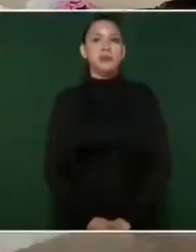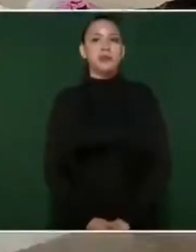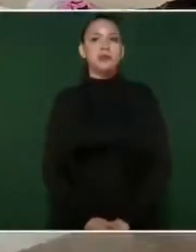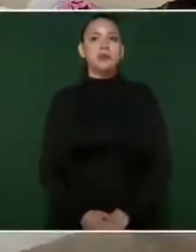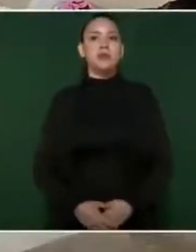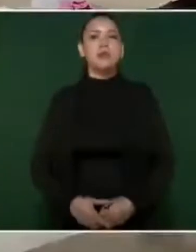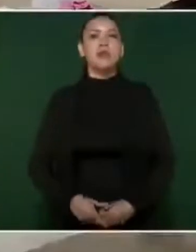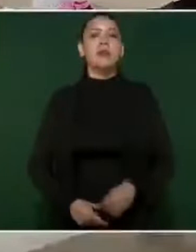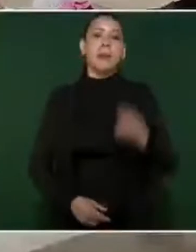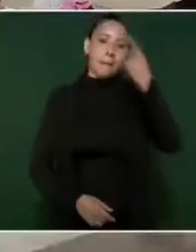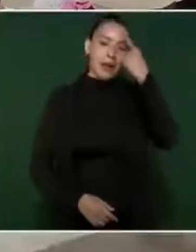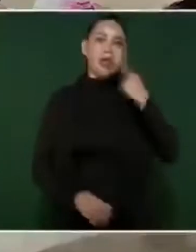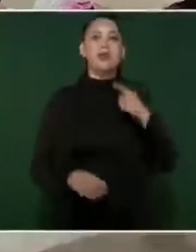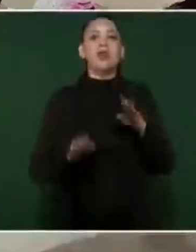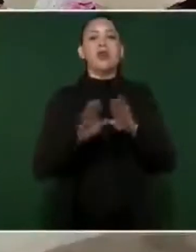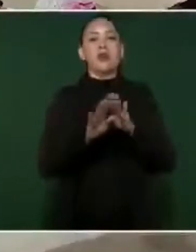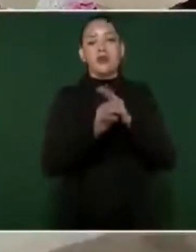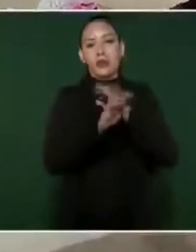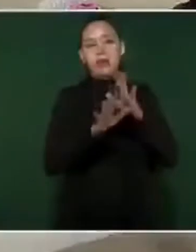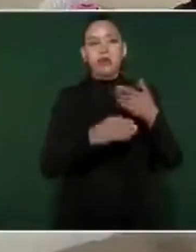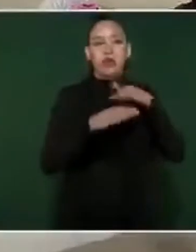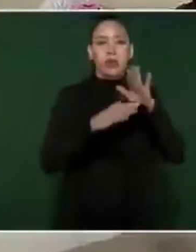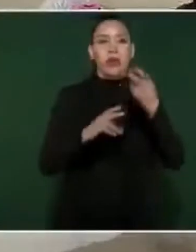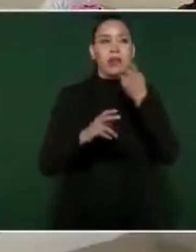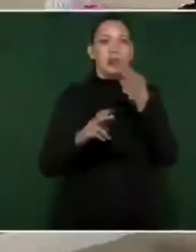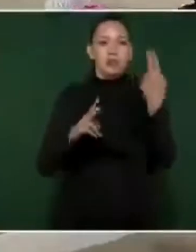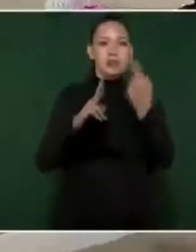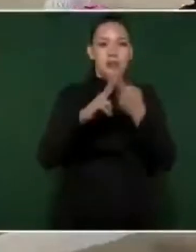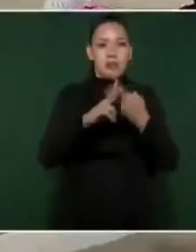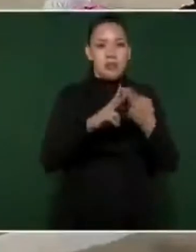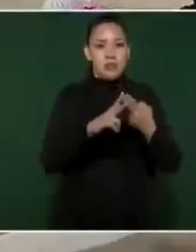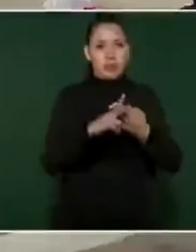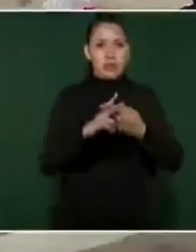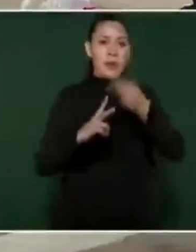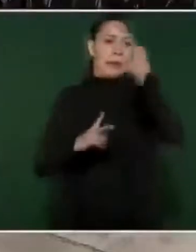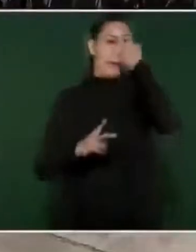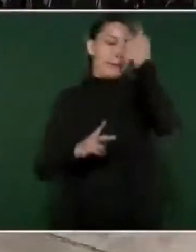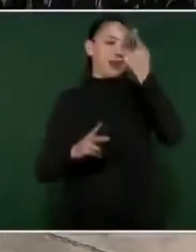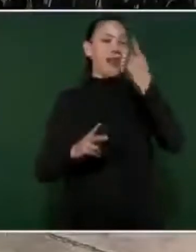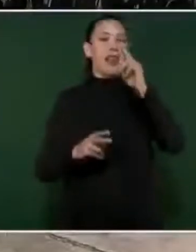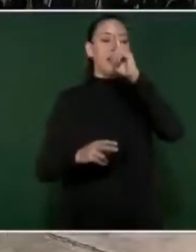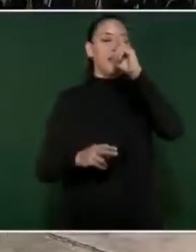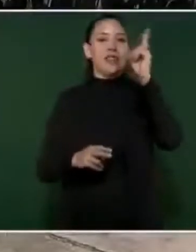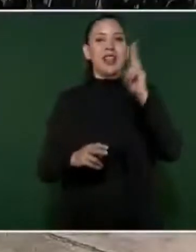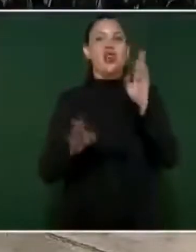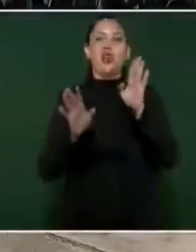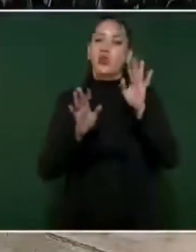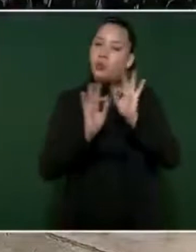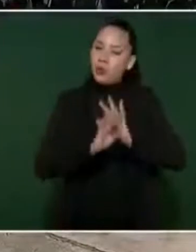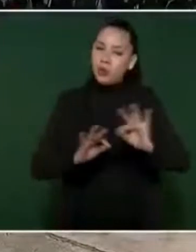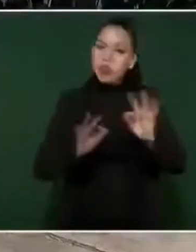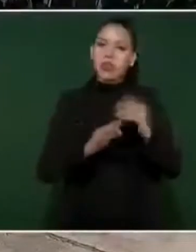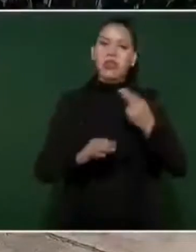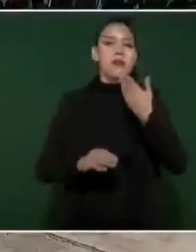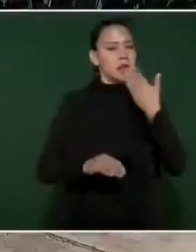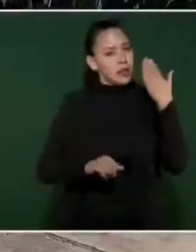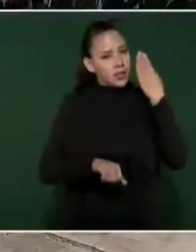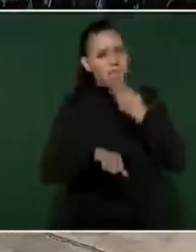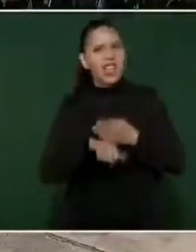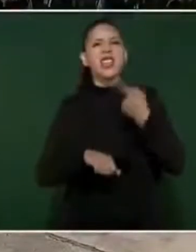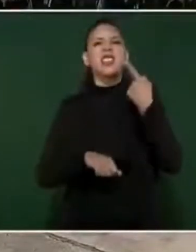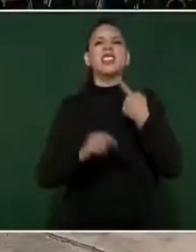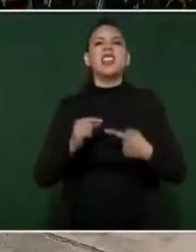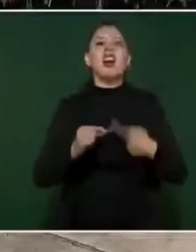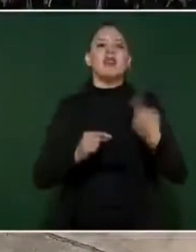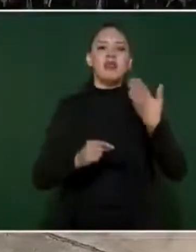lo de estos asesinatos para que no haya impunidad y se castigue a los